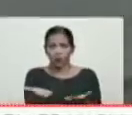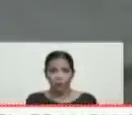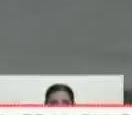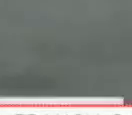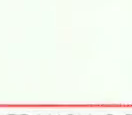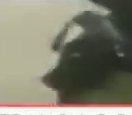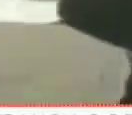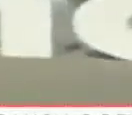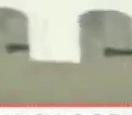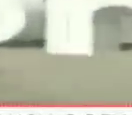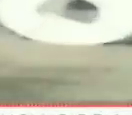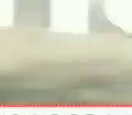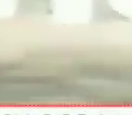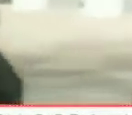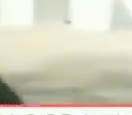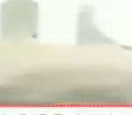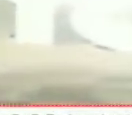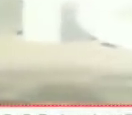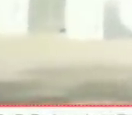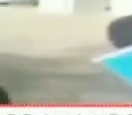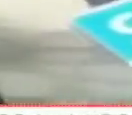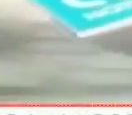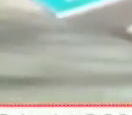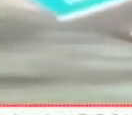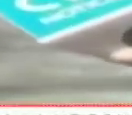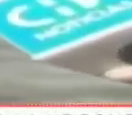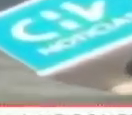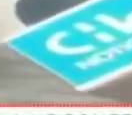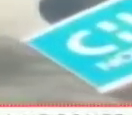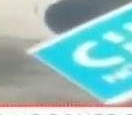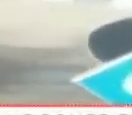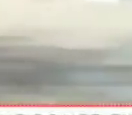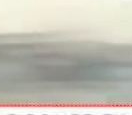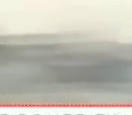Empezamos rebatiendo lo que la esposa del usurpador dijo.